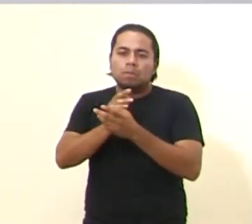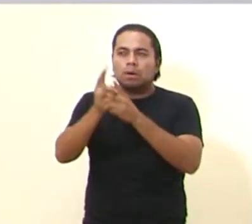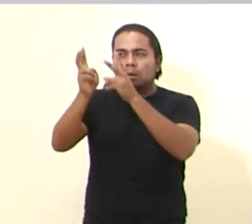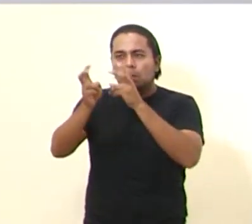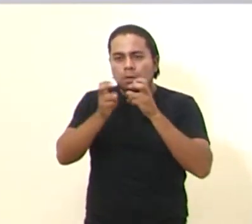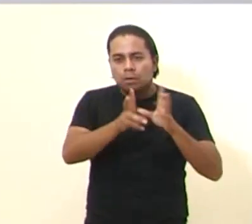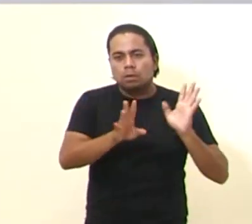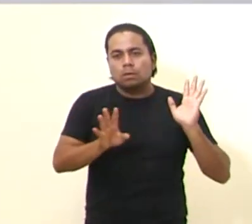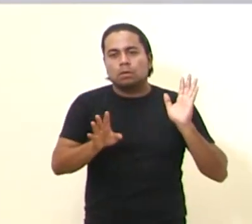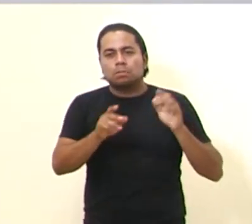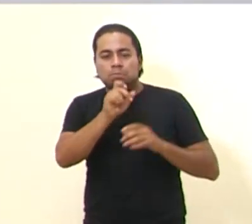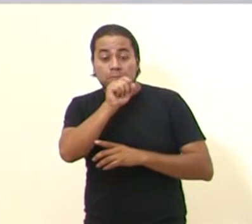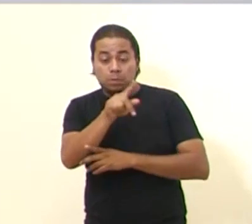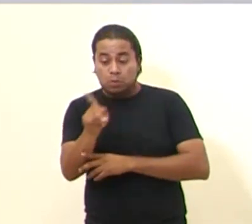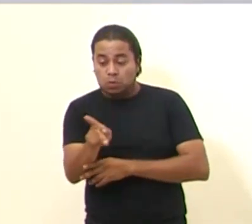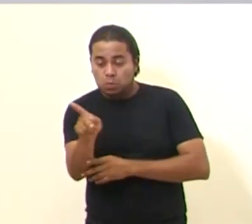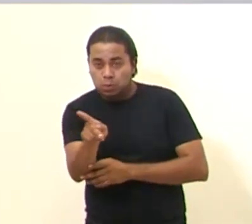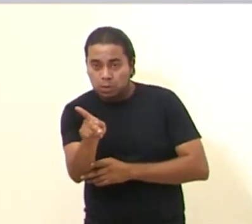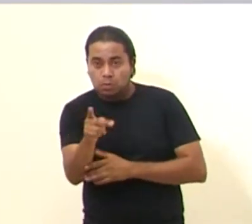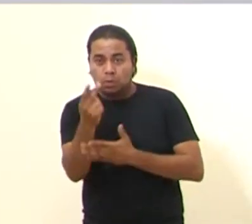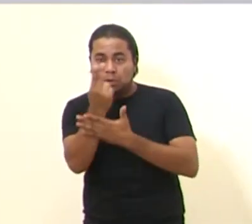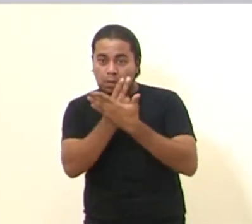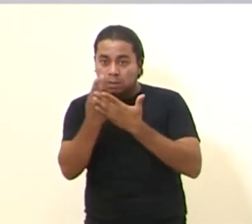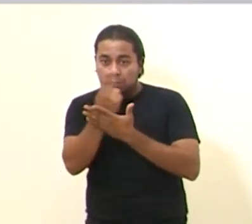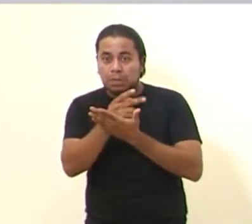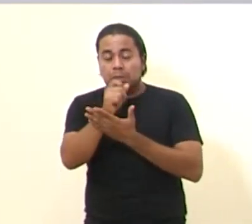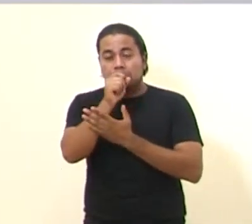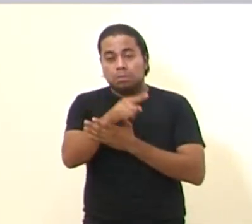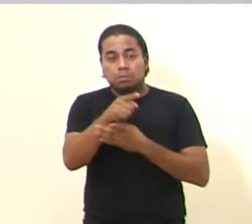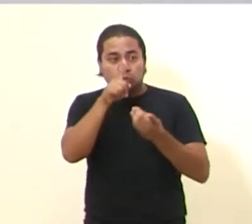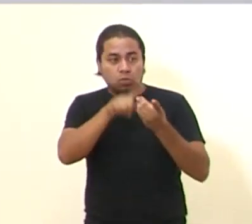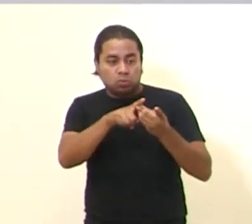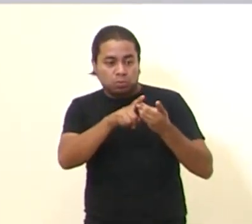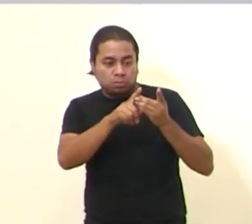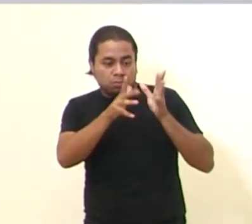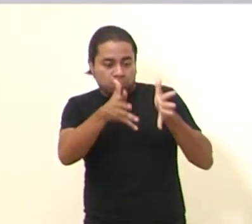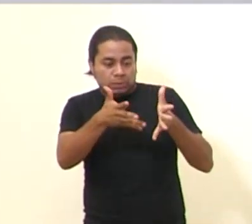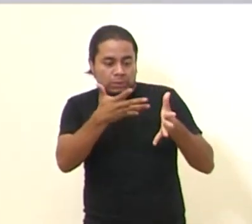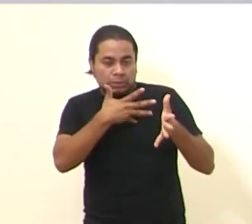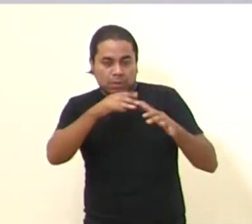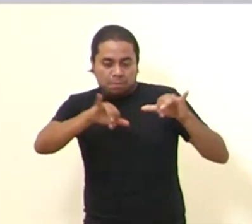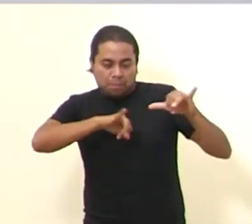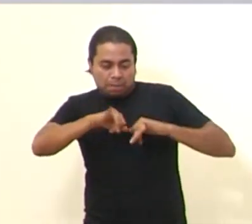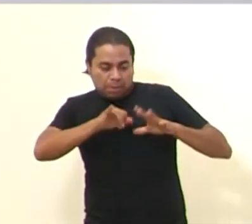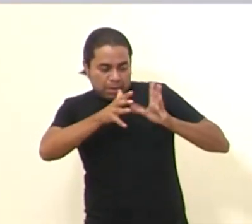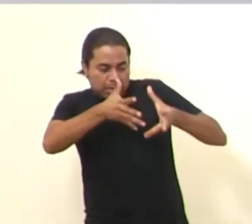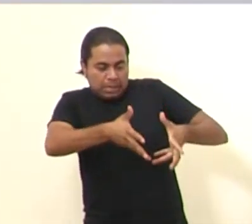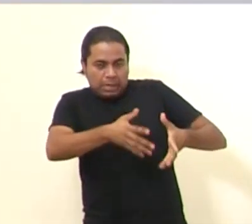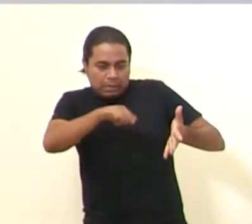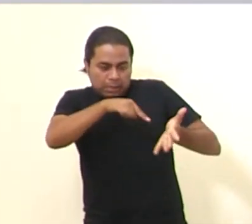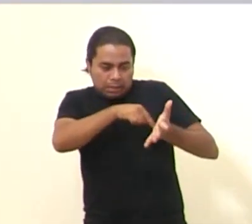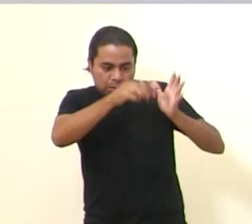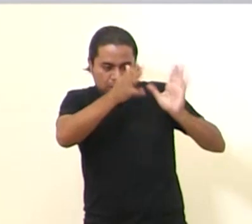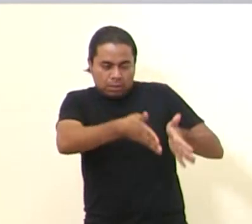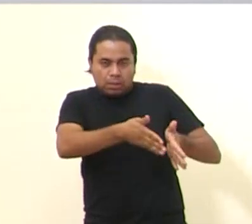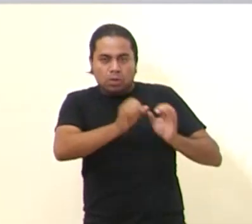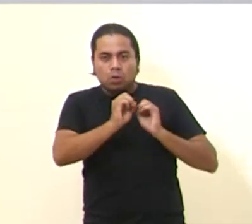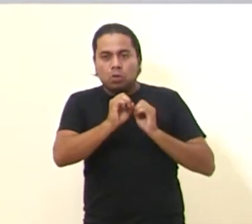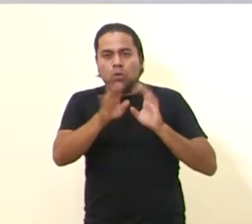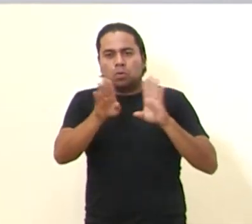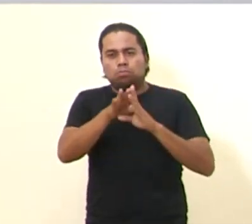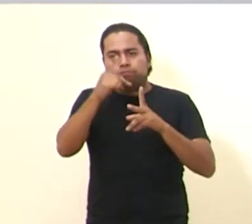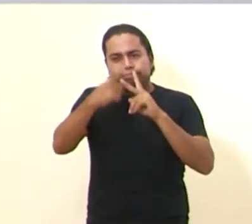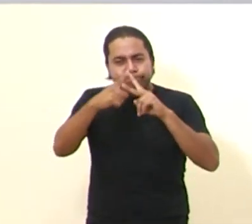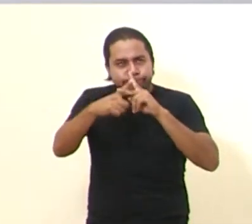de ese pueblo, imágenes de en dónde se ubica en un mapa, o estadísticas que también me ayuden